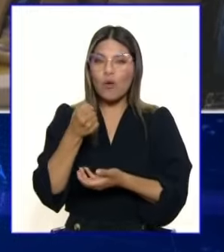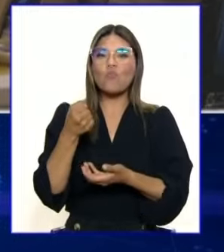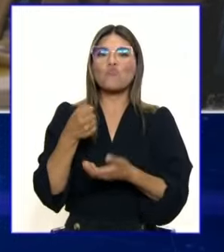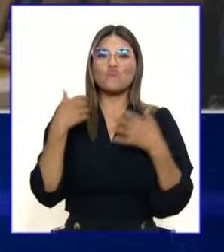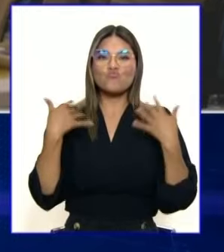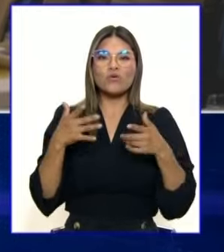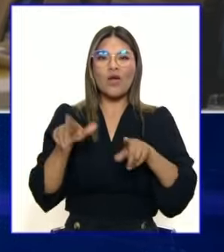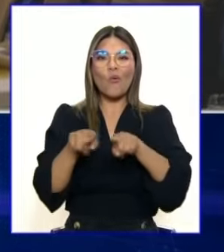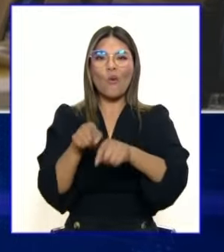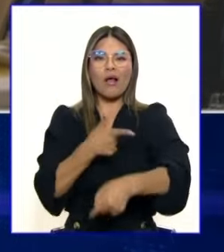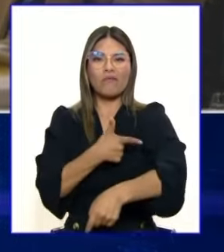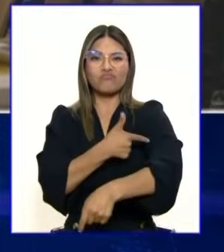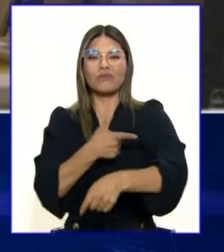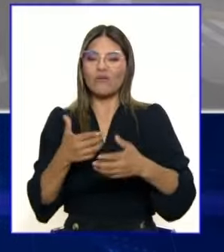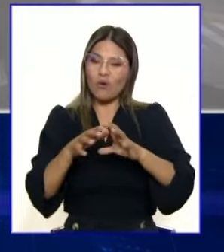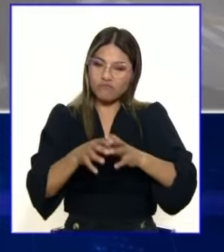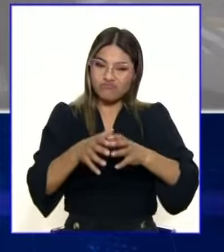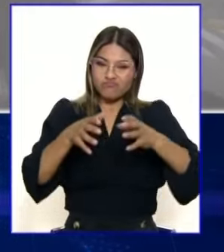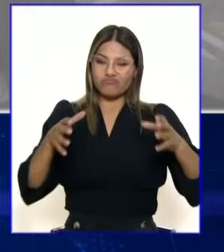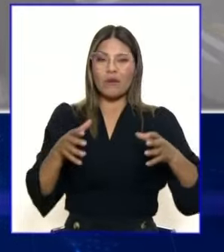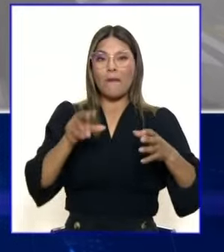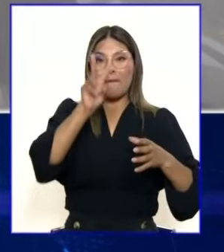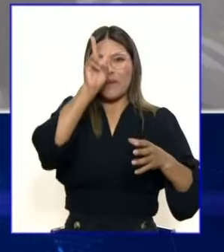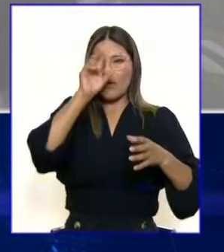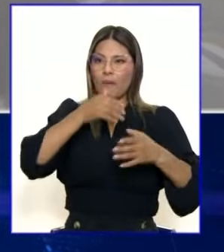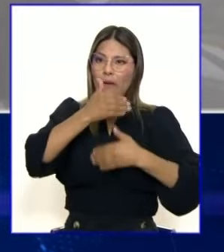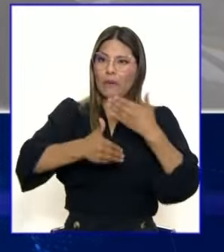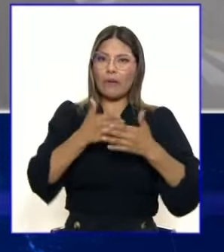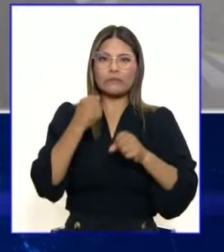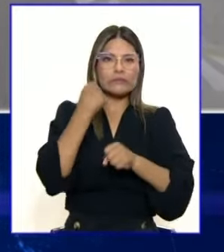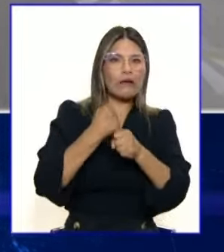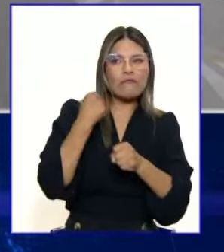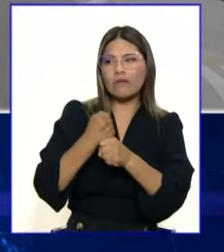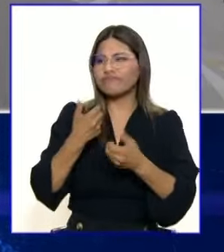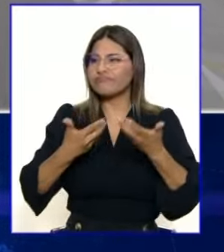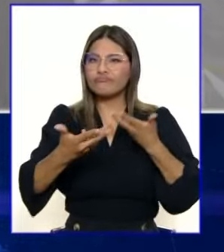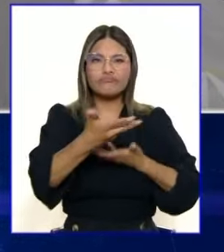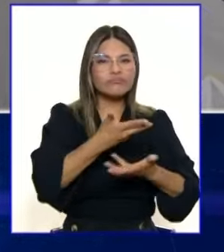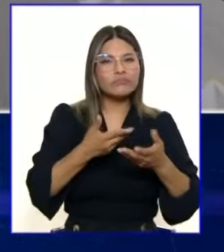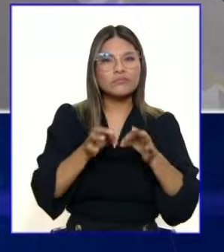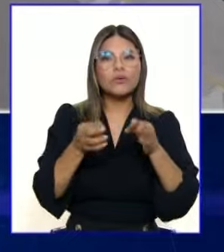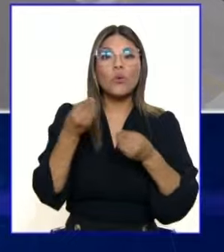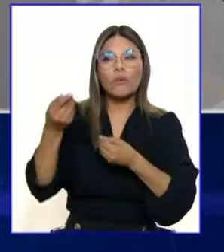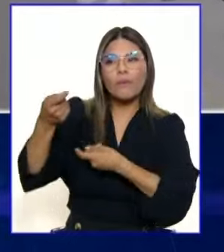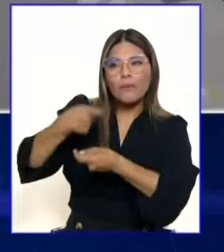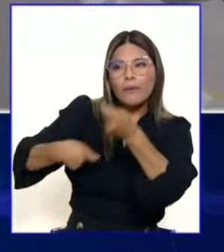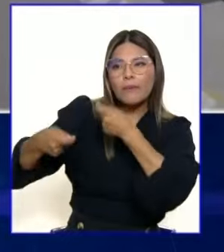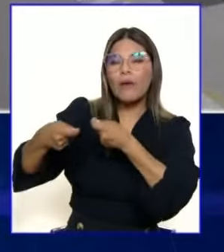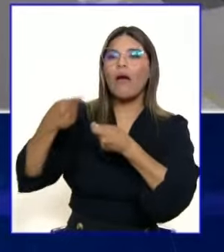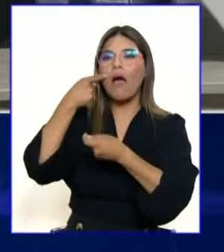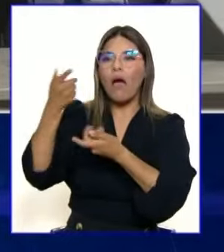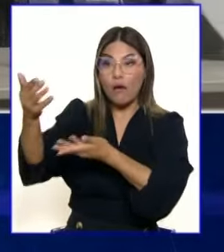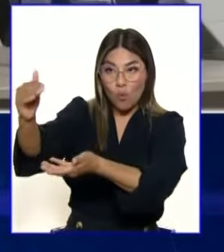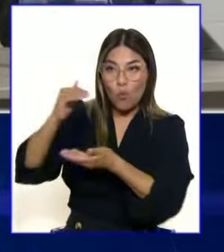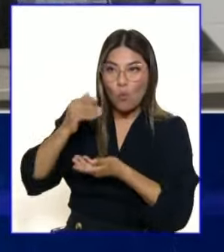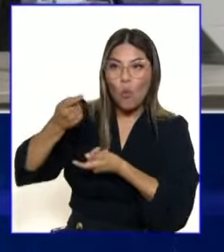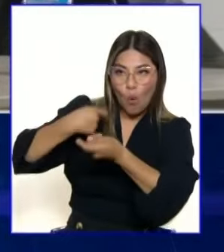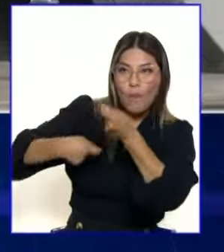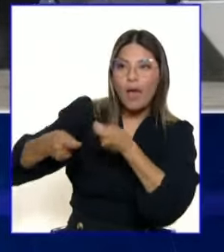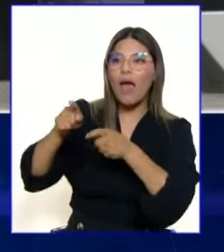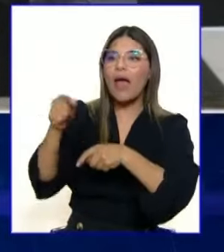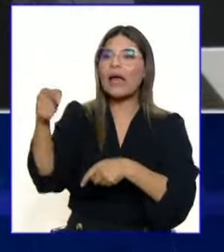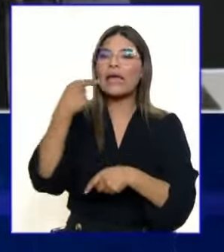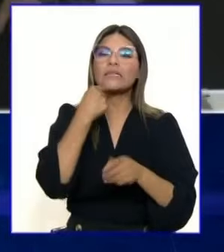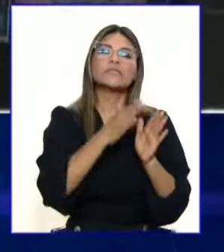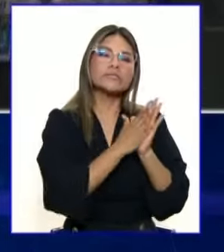de estándares, como dije anteriormente, ¿no? De regulaciones, de entendimiento de cómo los mercados nos piden comerciar, qué tipo de productos,